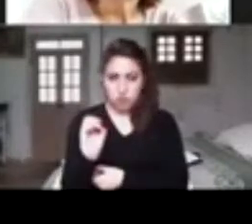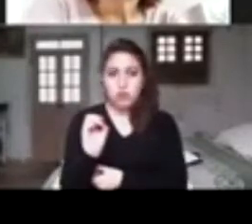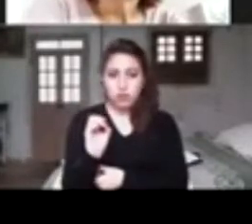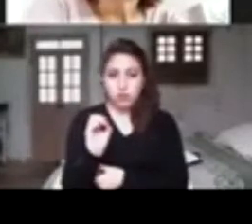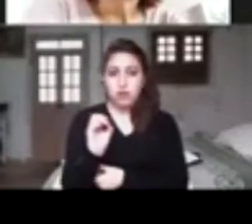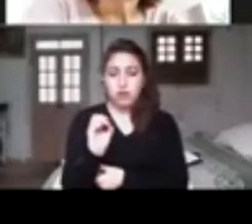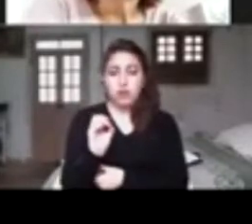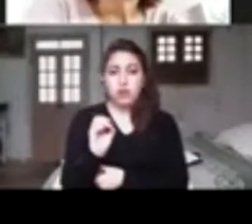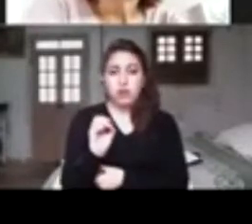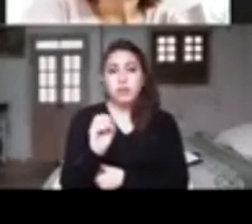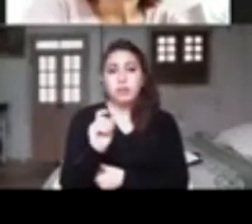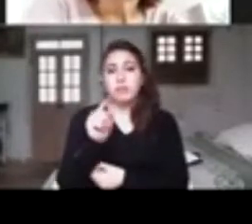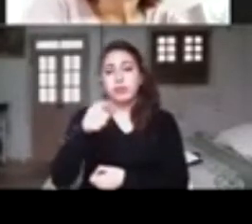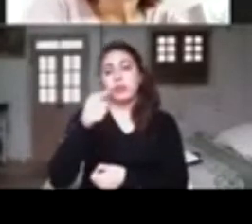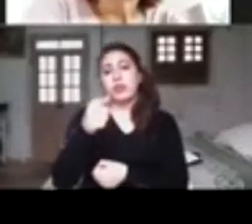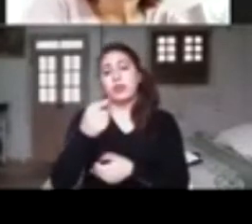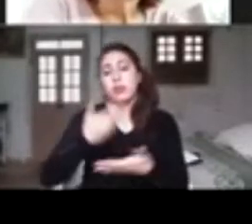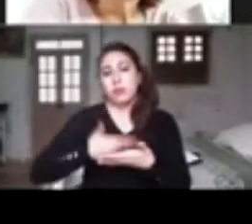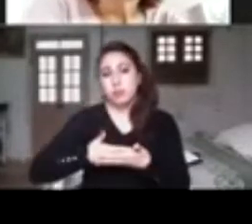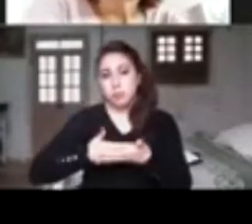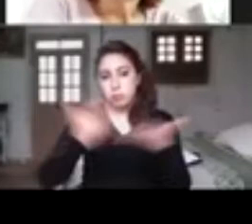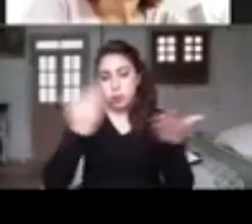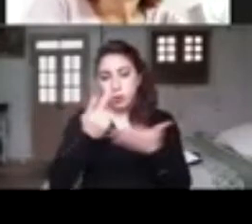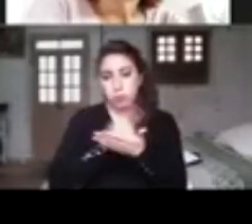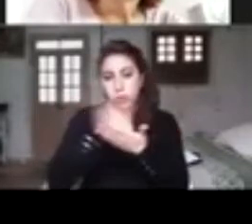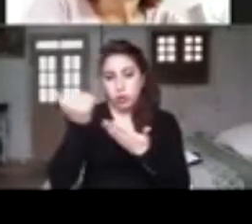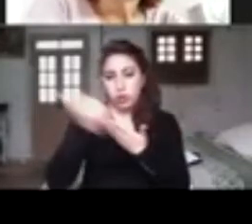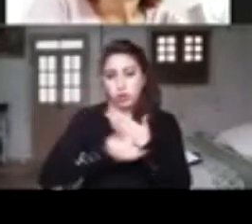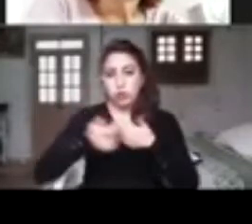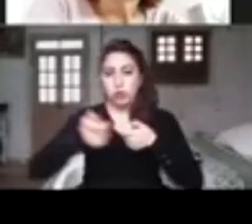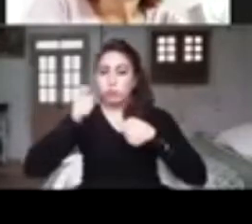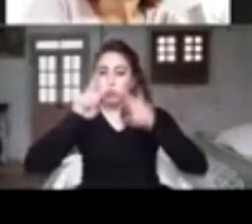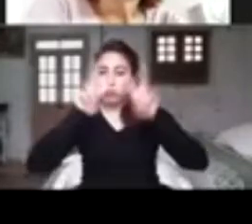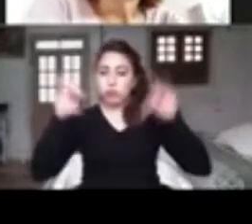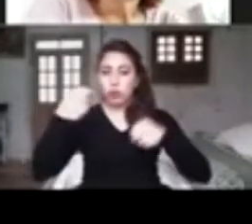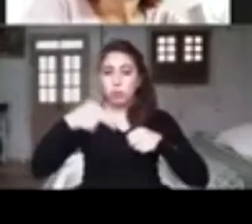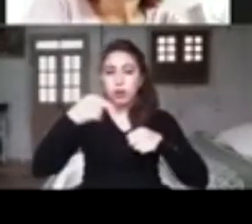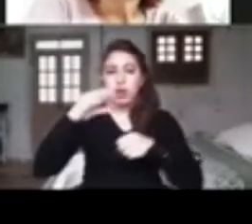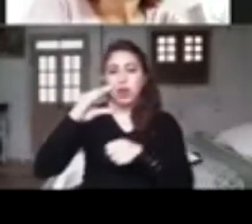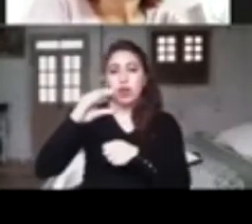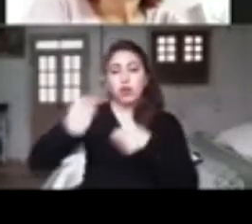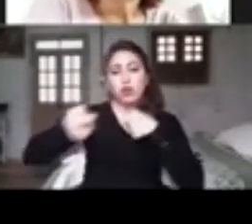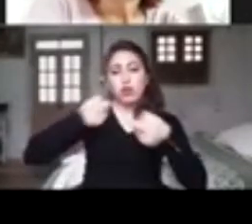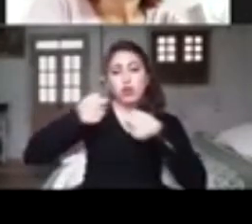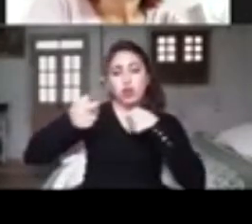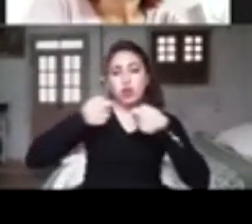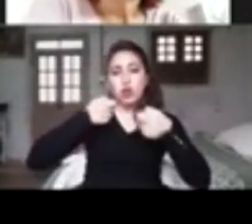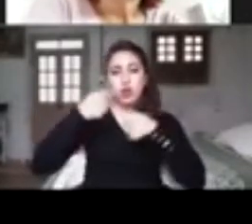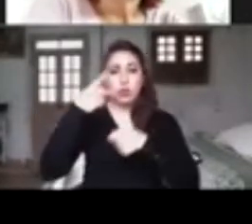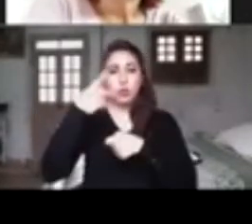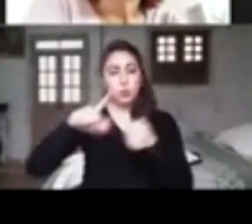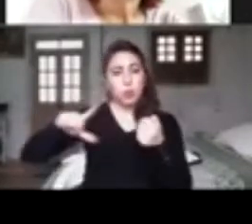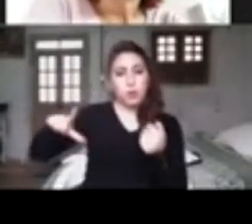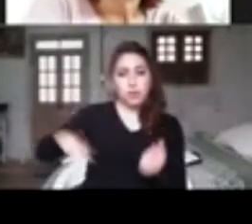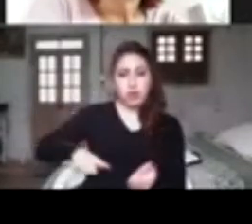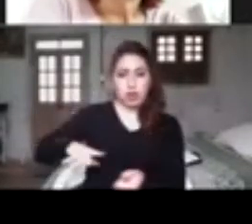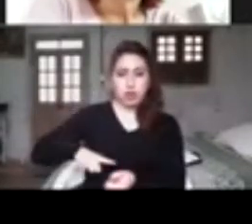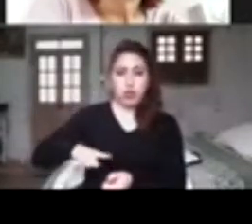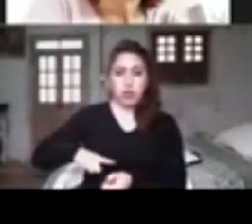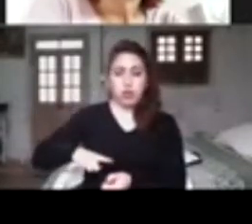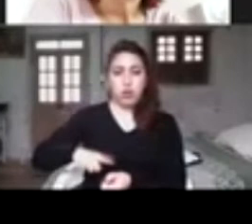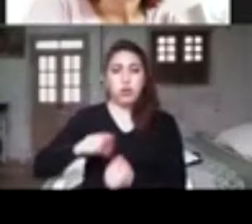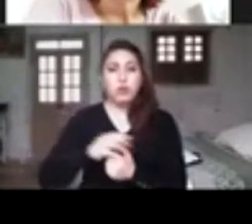de Controla tu Gobierno. La participación de las organizaciones también es muy importante en garantizar